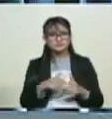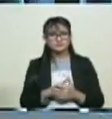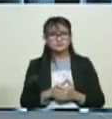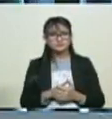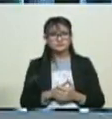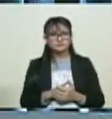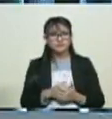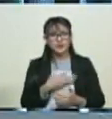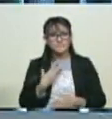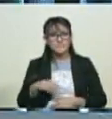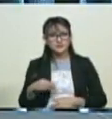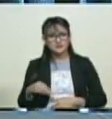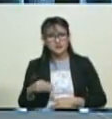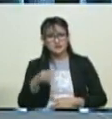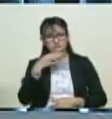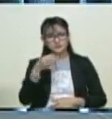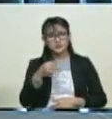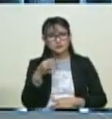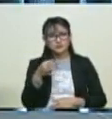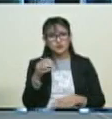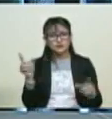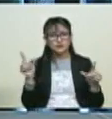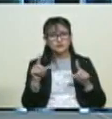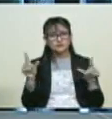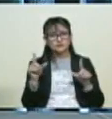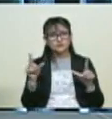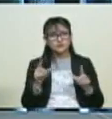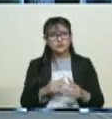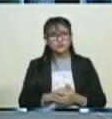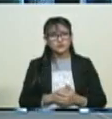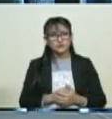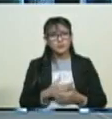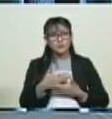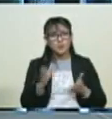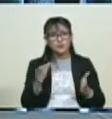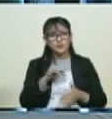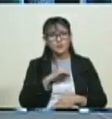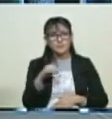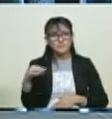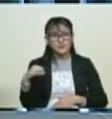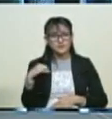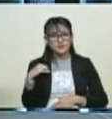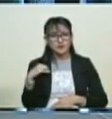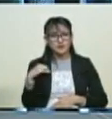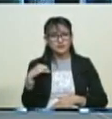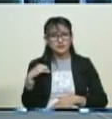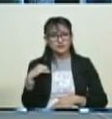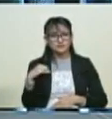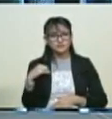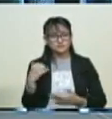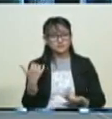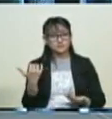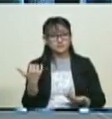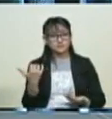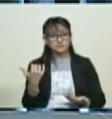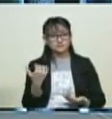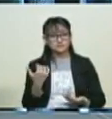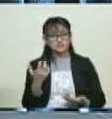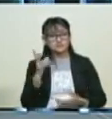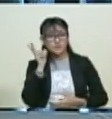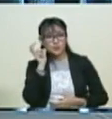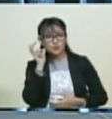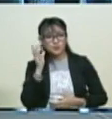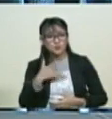de presidentes de medios público-privado y me encantaría poder poder